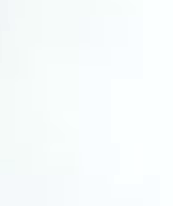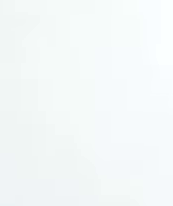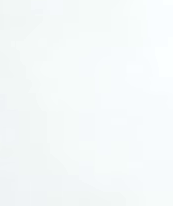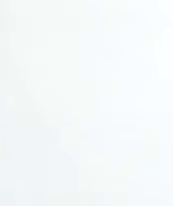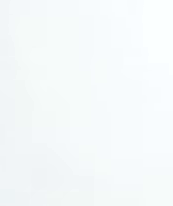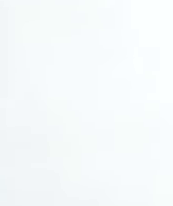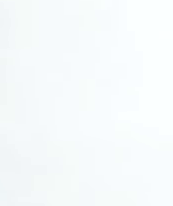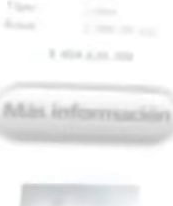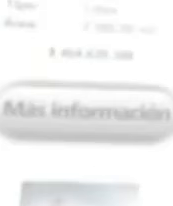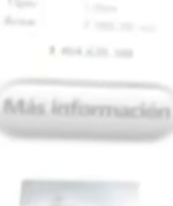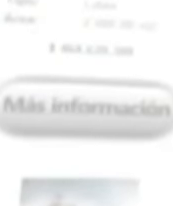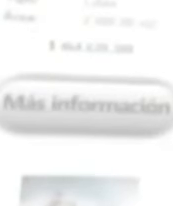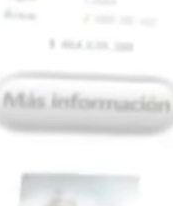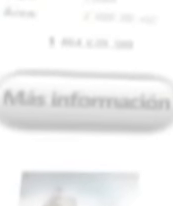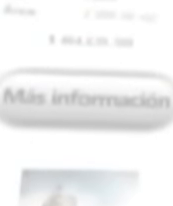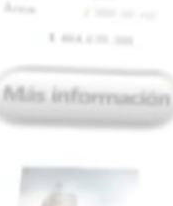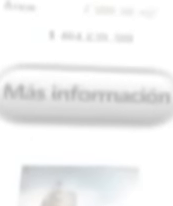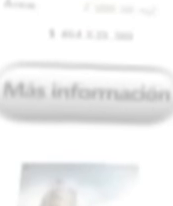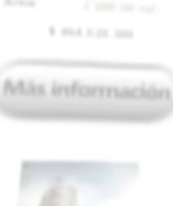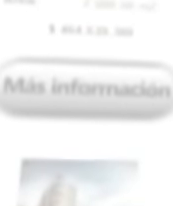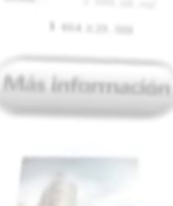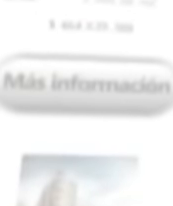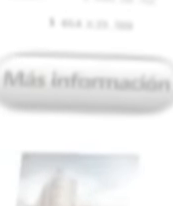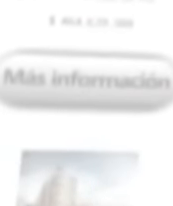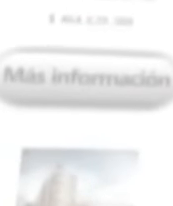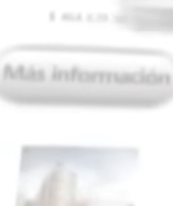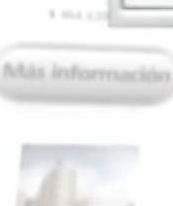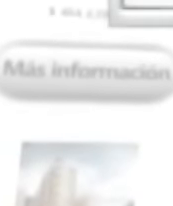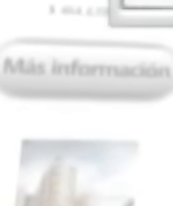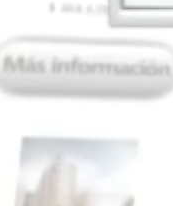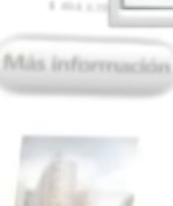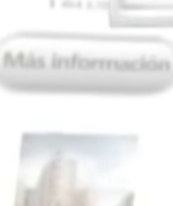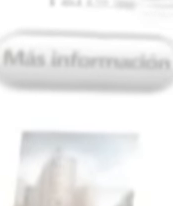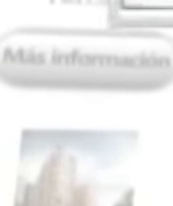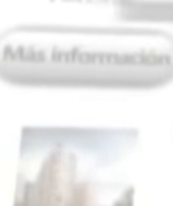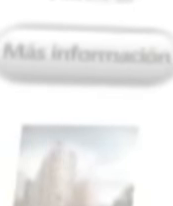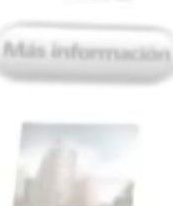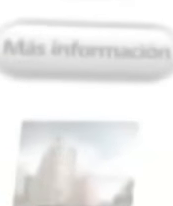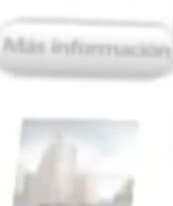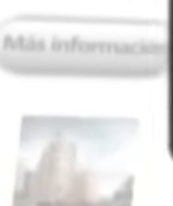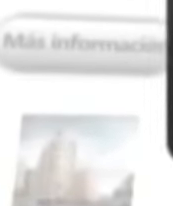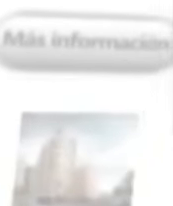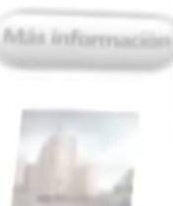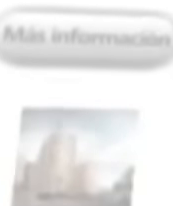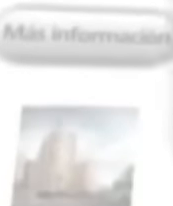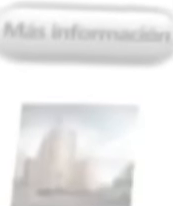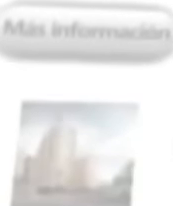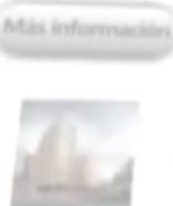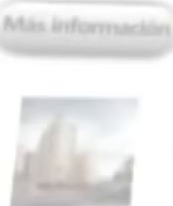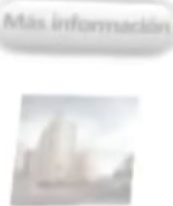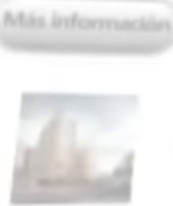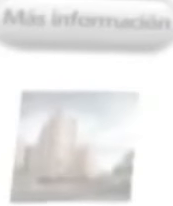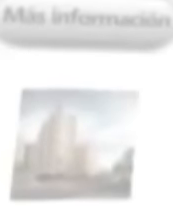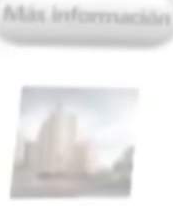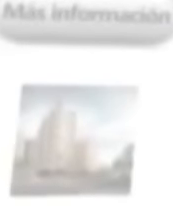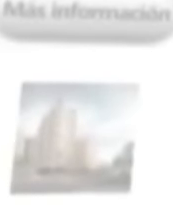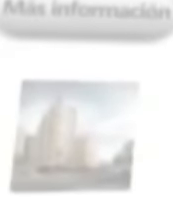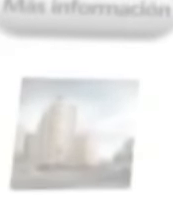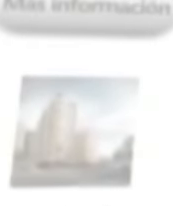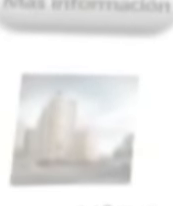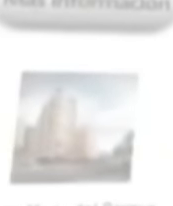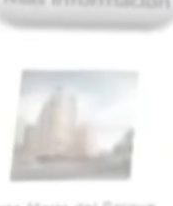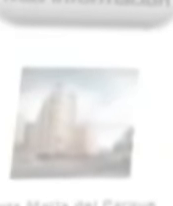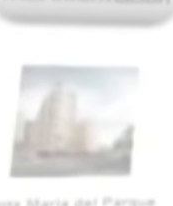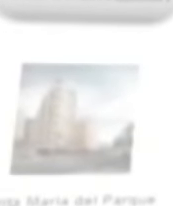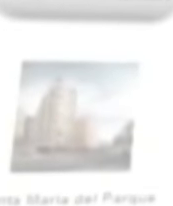venta. En fincarraiz.com.co es así de fácil y rápido. Buscas y encuentras, publicas y te llaman. Ingresa a Finca